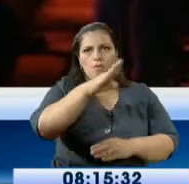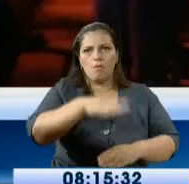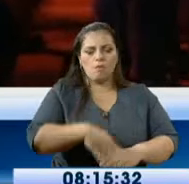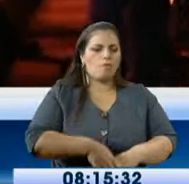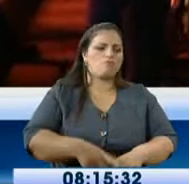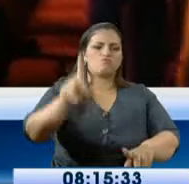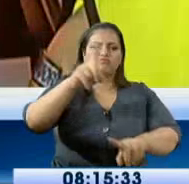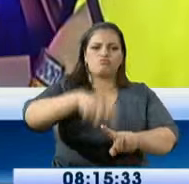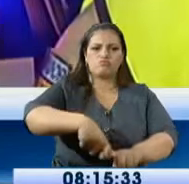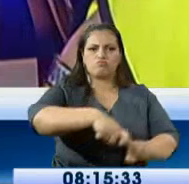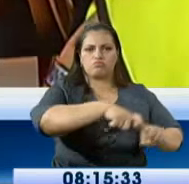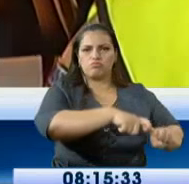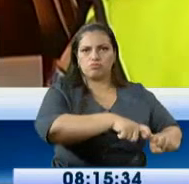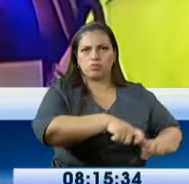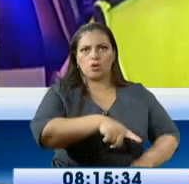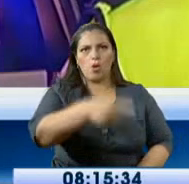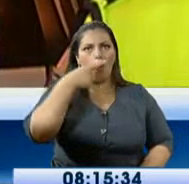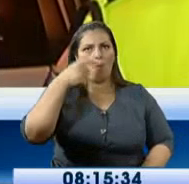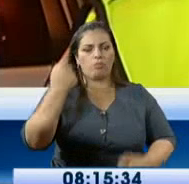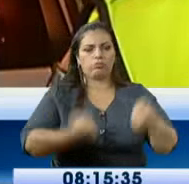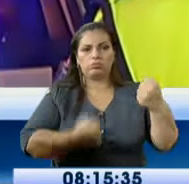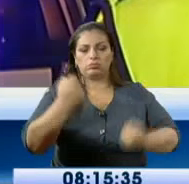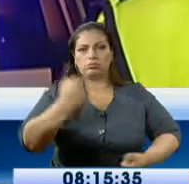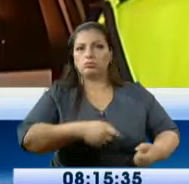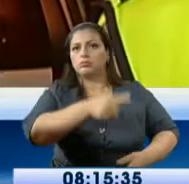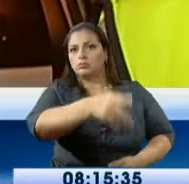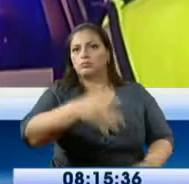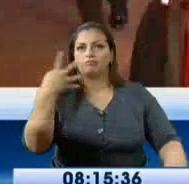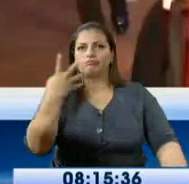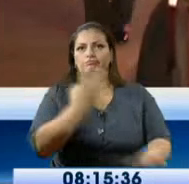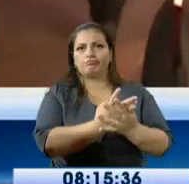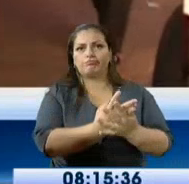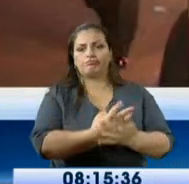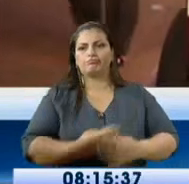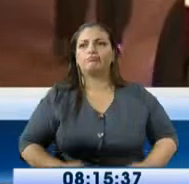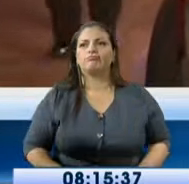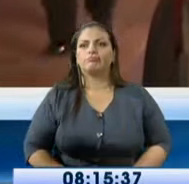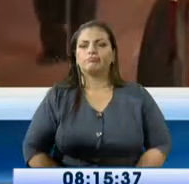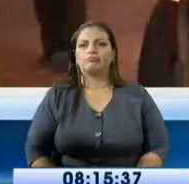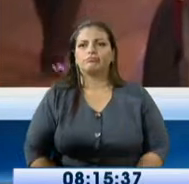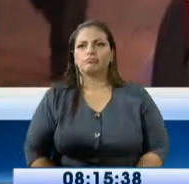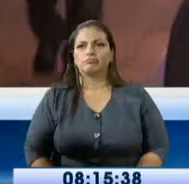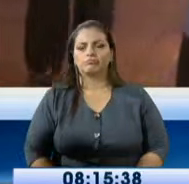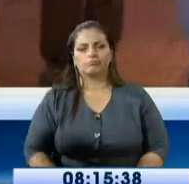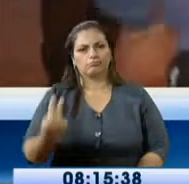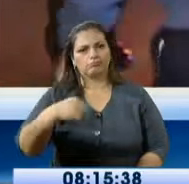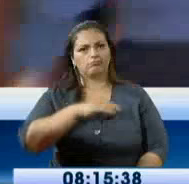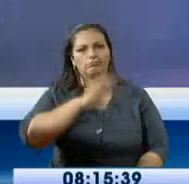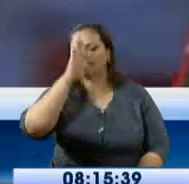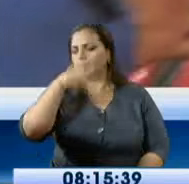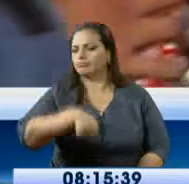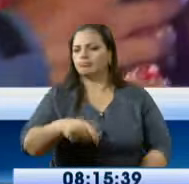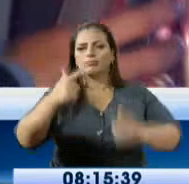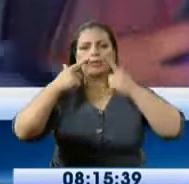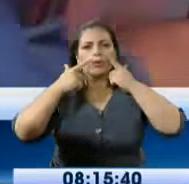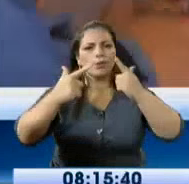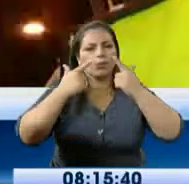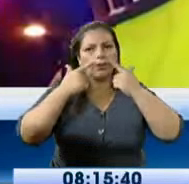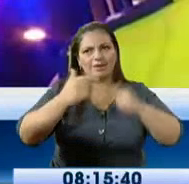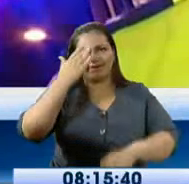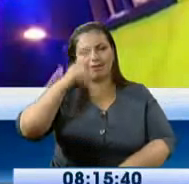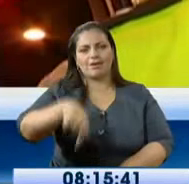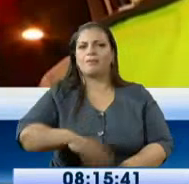la camioneta. 601, A7 Trans, la moto con el vehículo. Porque nosotros siempre estamos aquí en esta vía principal, guardando por lo que es una zona